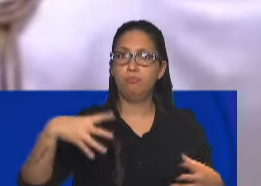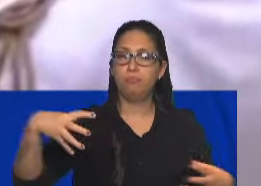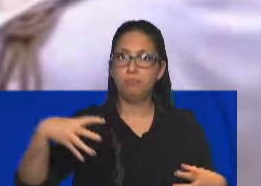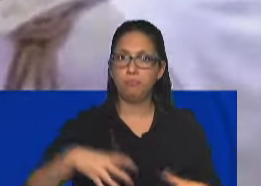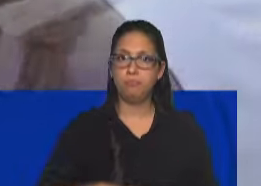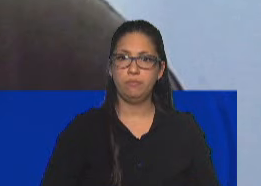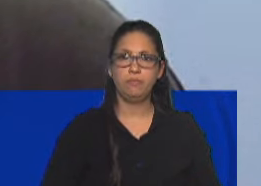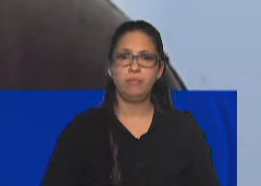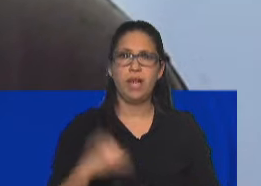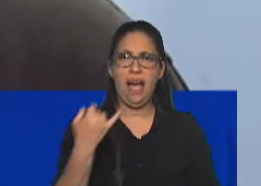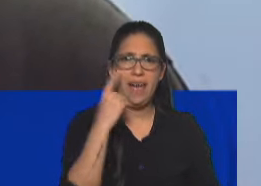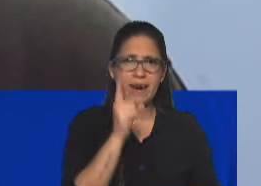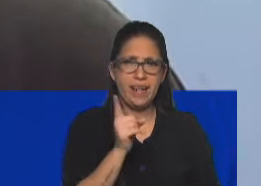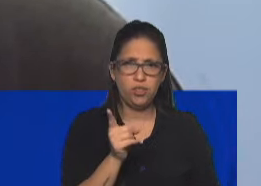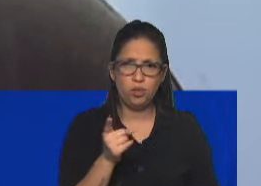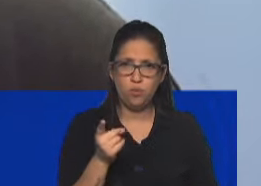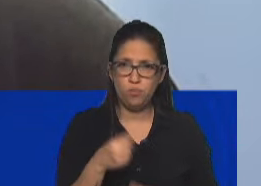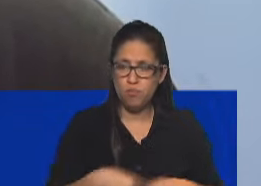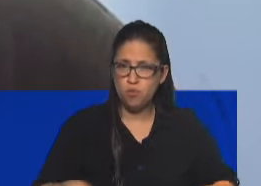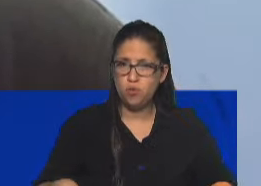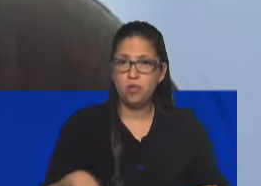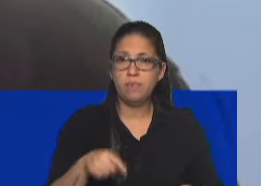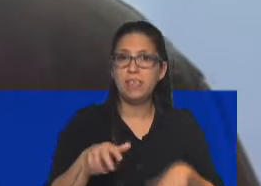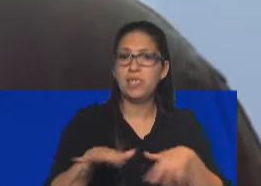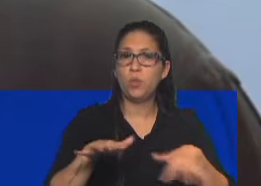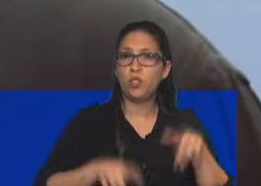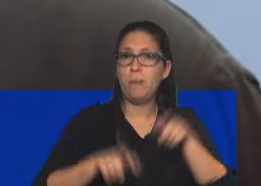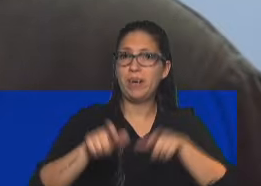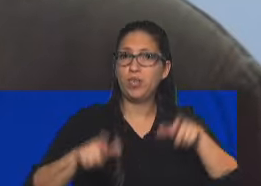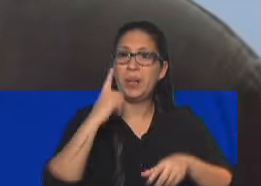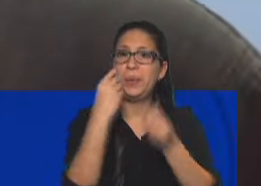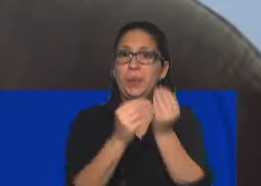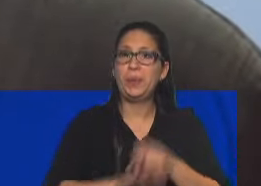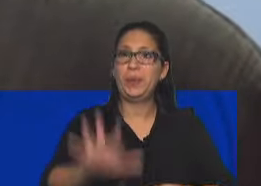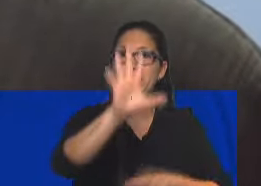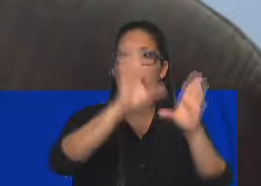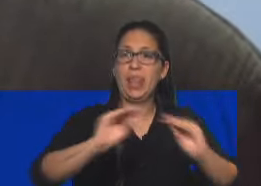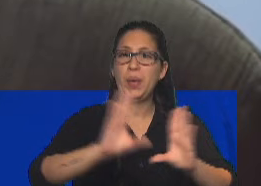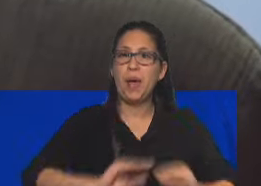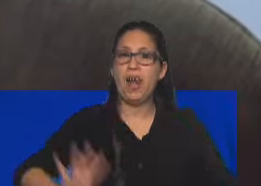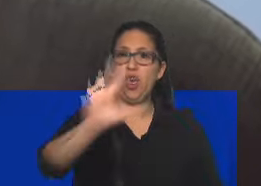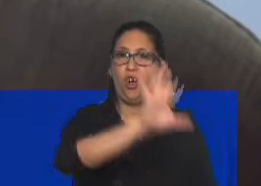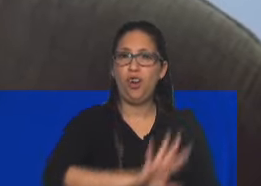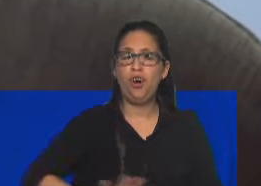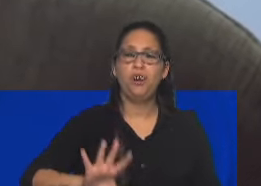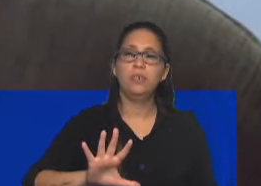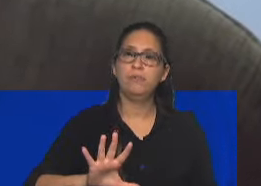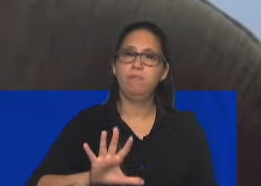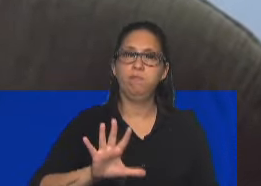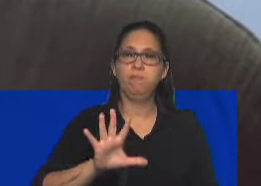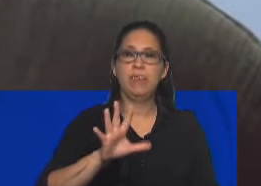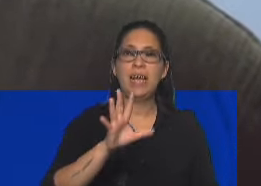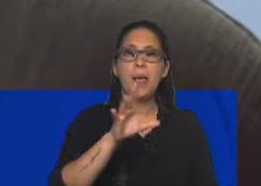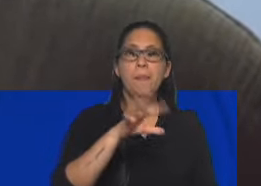Acá hay varios riesgos. Uno de ellos tiene que ver con la situación humanitaria del Líbano, donde está claro que el país tiene poca estructura